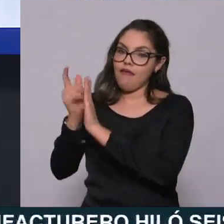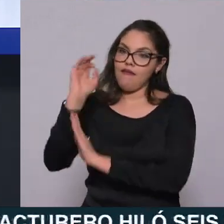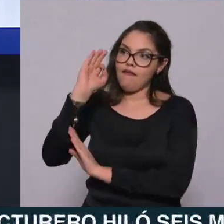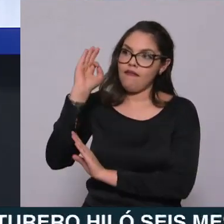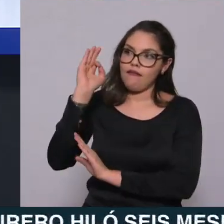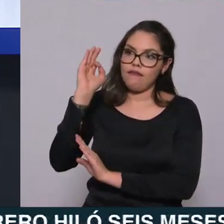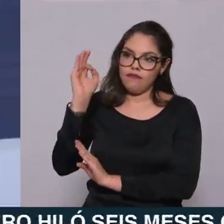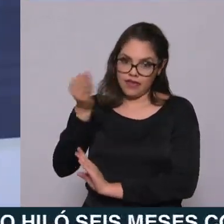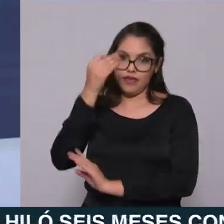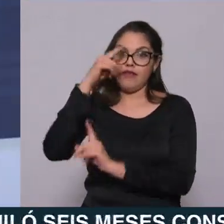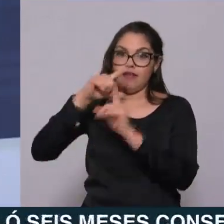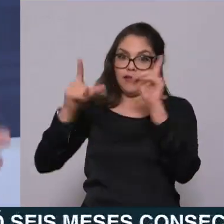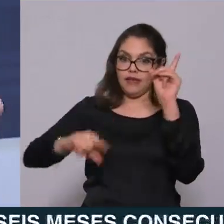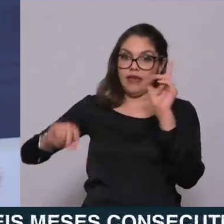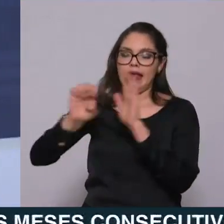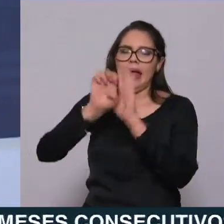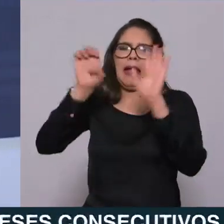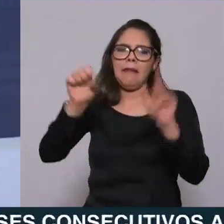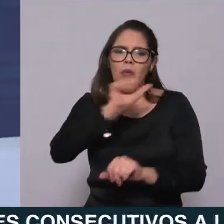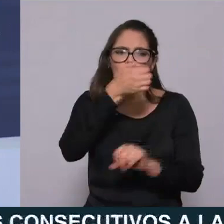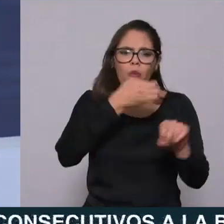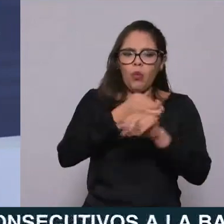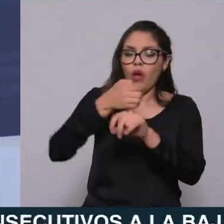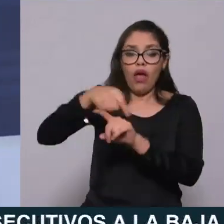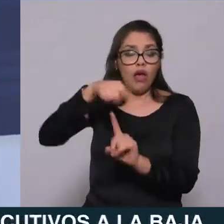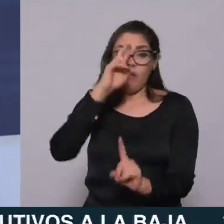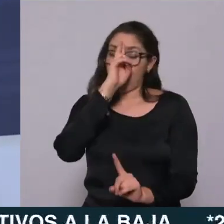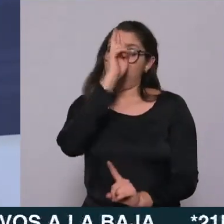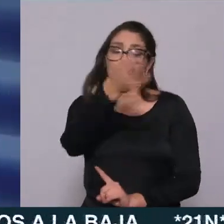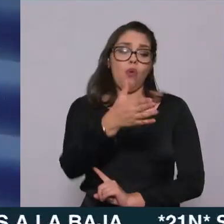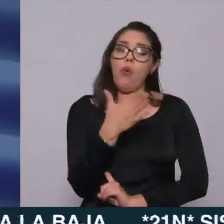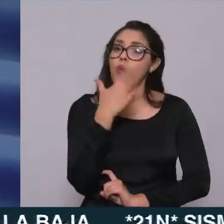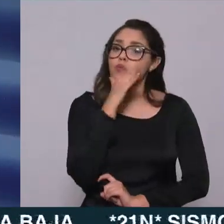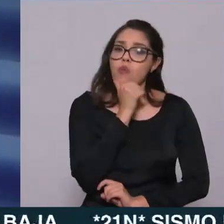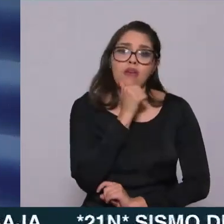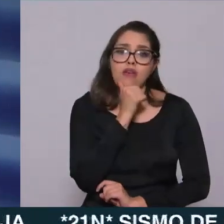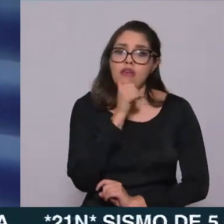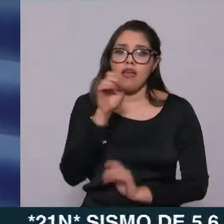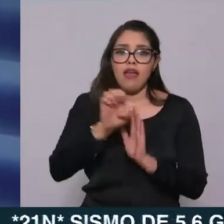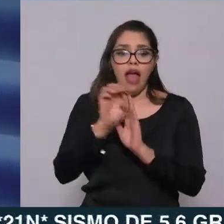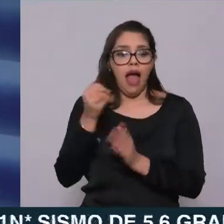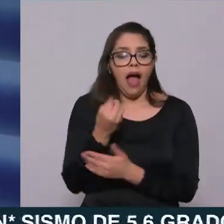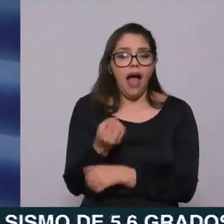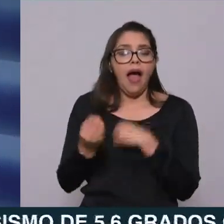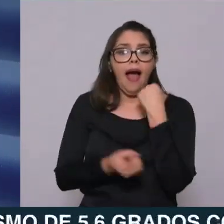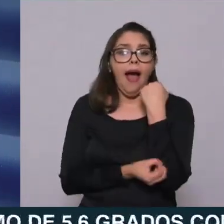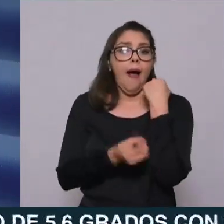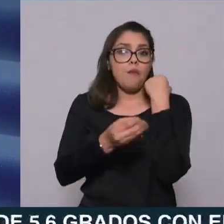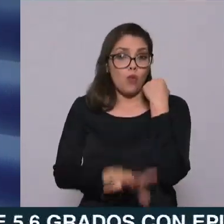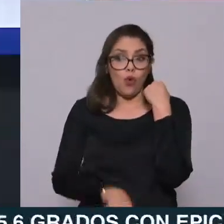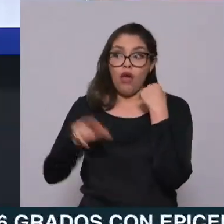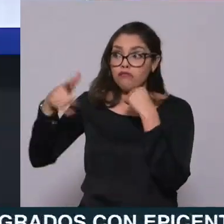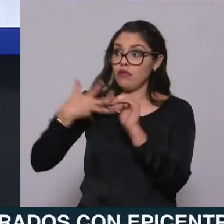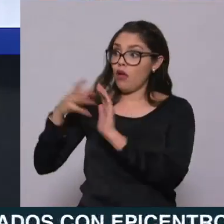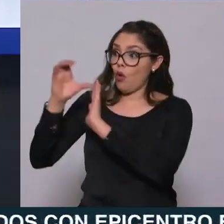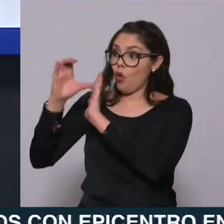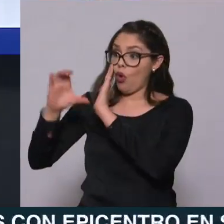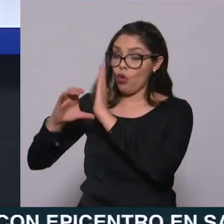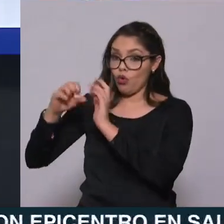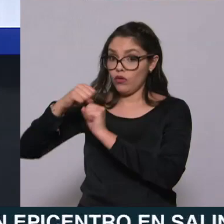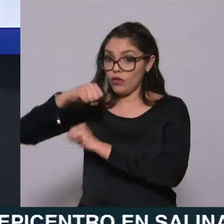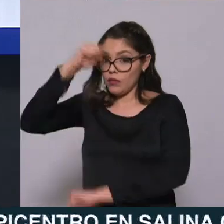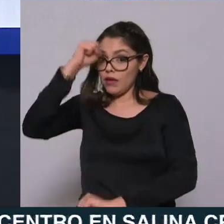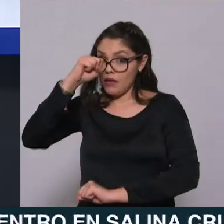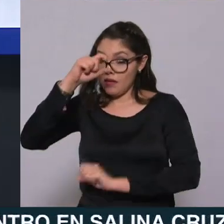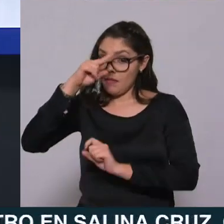cumplimiento. Por ejemplo, los estados en donde no se puede llevar a cabo la interrupción legal del embarazo, claro, al estar en la Constitución federal, ya estarían obligados a